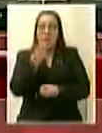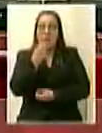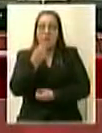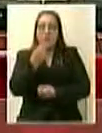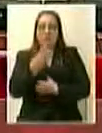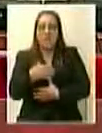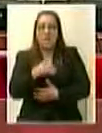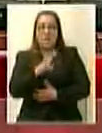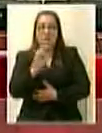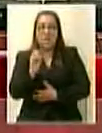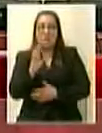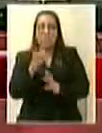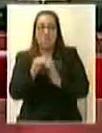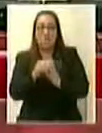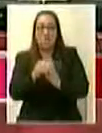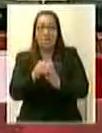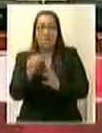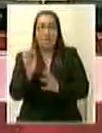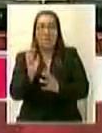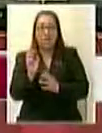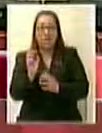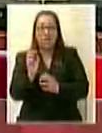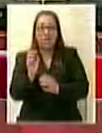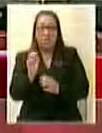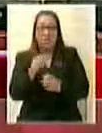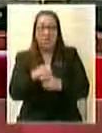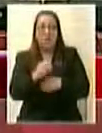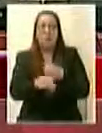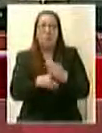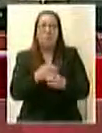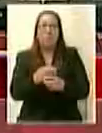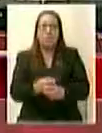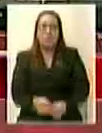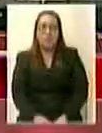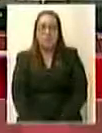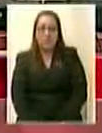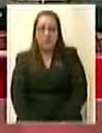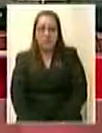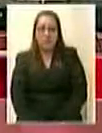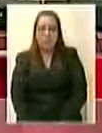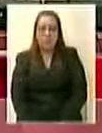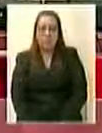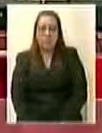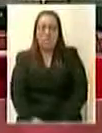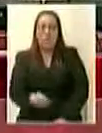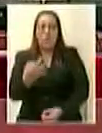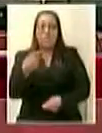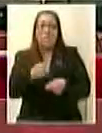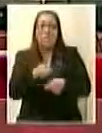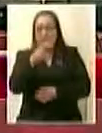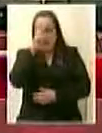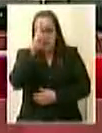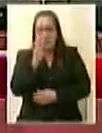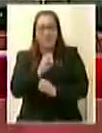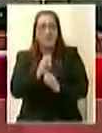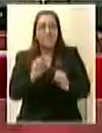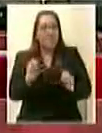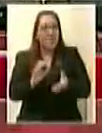Invertimos 500 millones de dólares en el mundo. Yo les pregunto, ¿cuánto se invierte en el Perú?